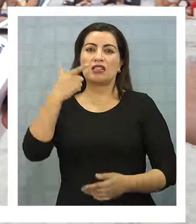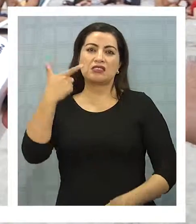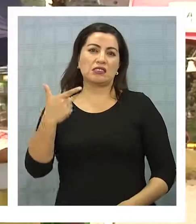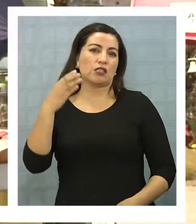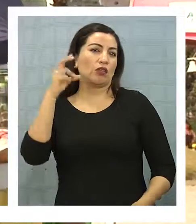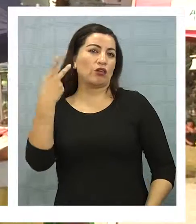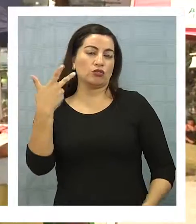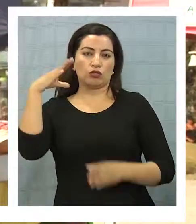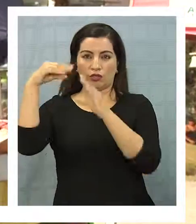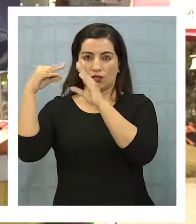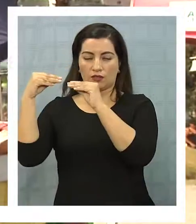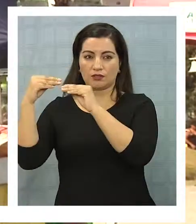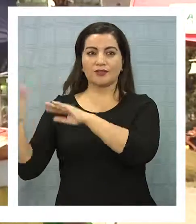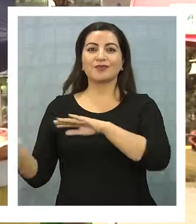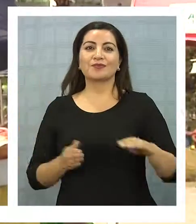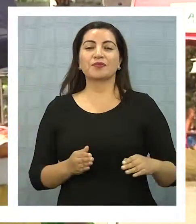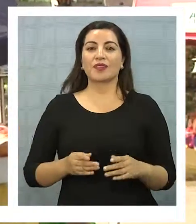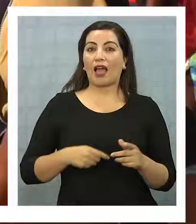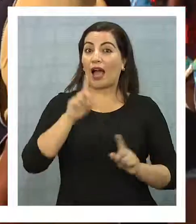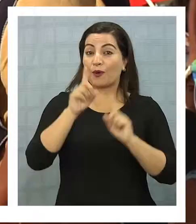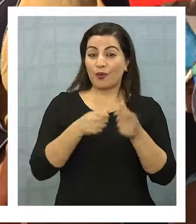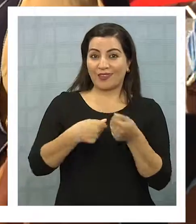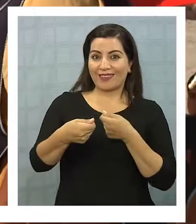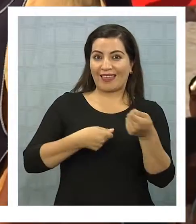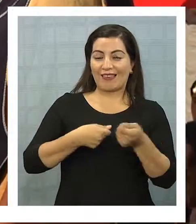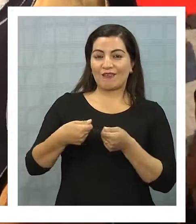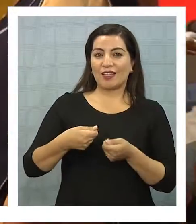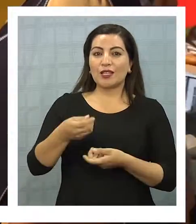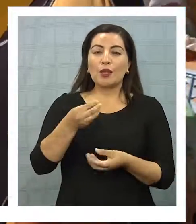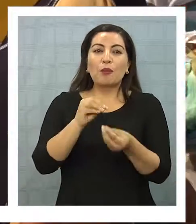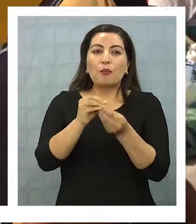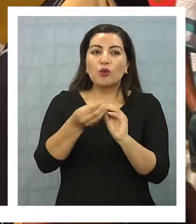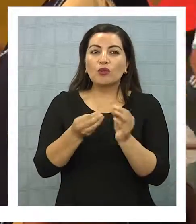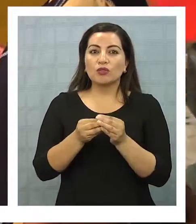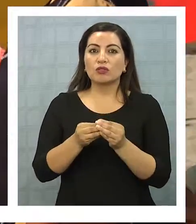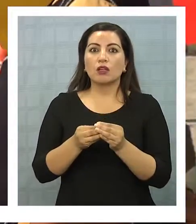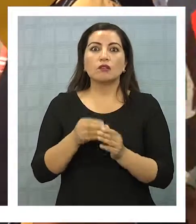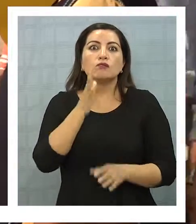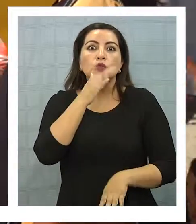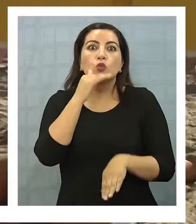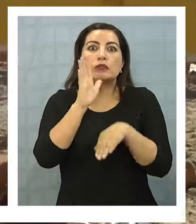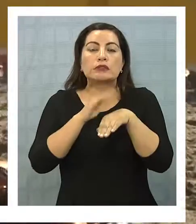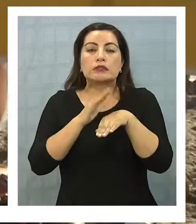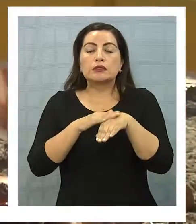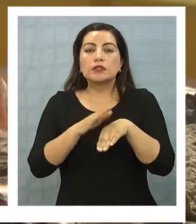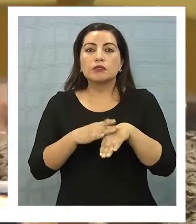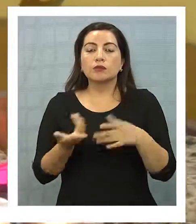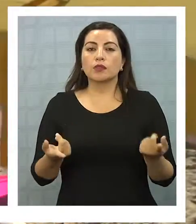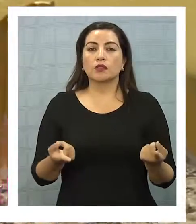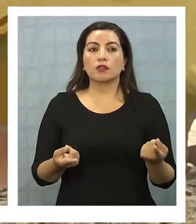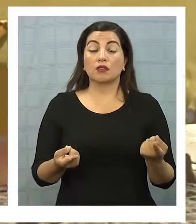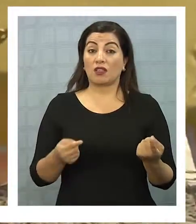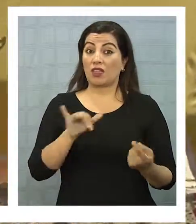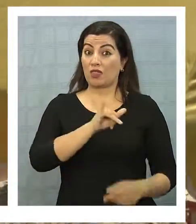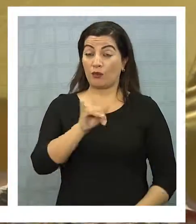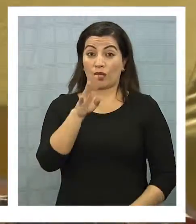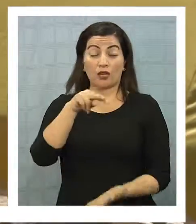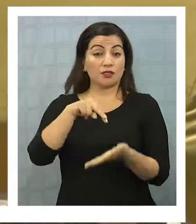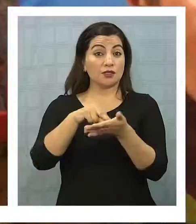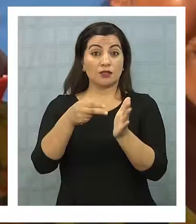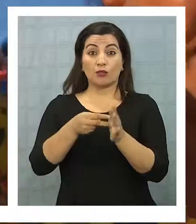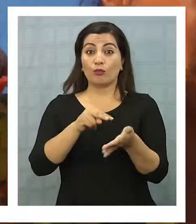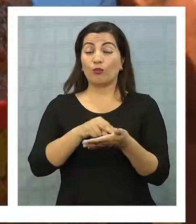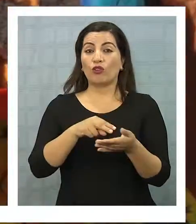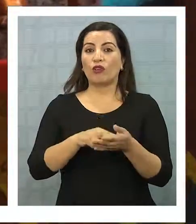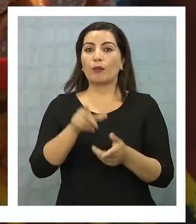Sin embargo, quienes venden sus productos en este sector carecen de permisos Lo que muchas veces causa problemas entre